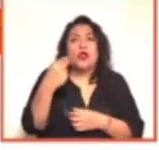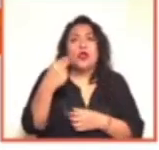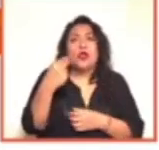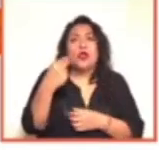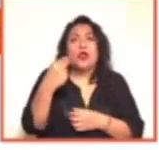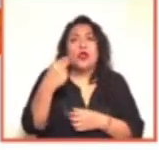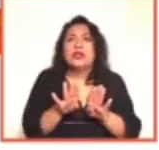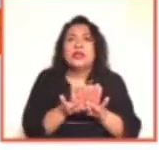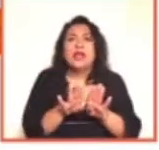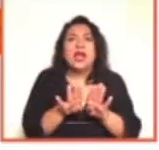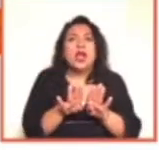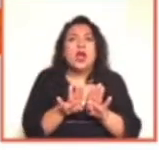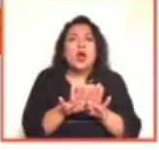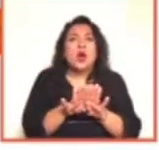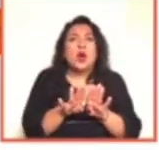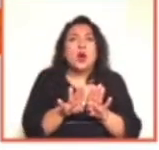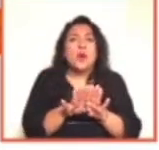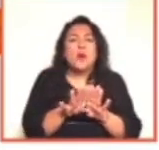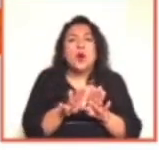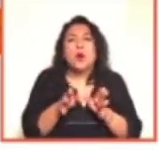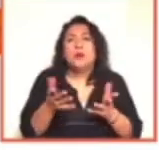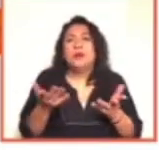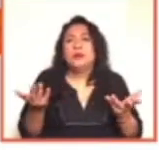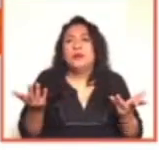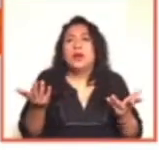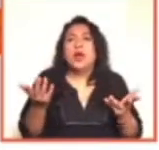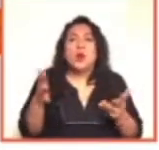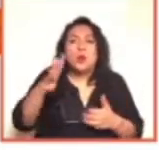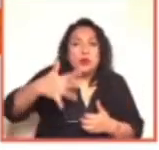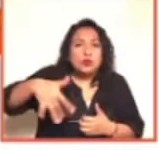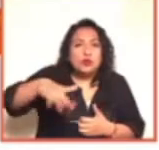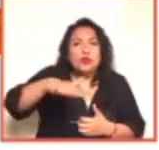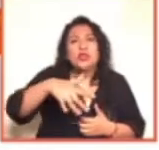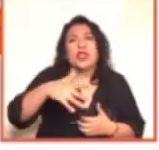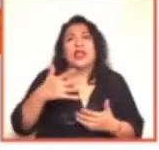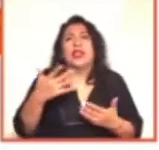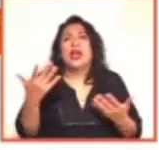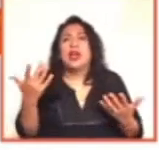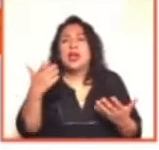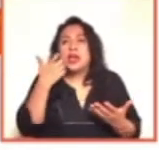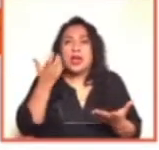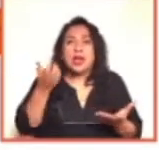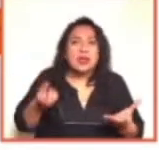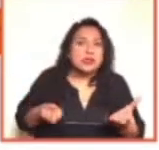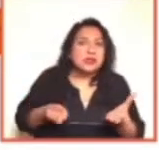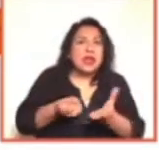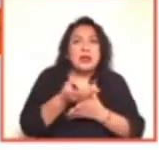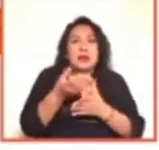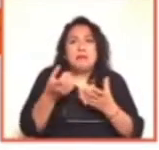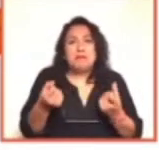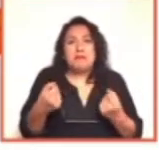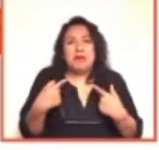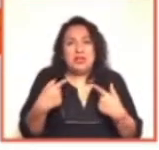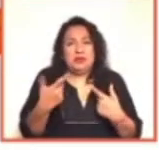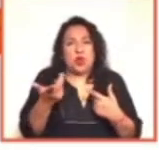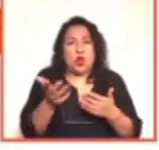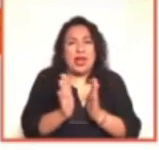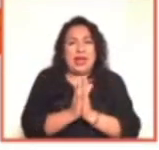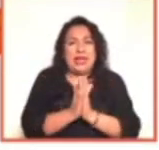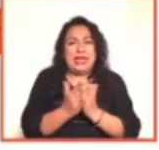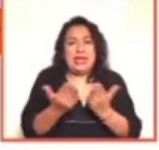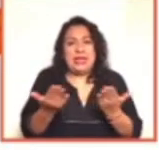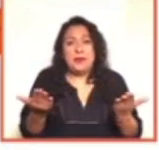encierro y como búsqueda por salir del mismo, ¿no? Es una novela